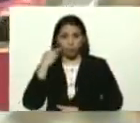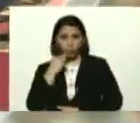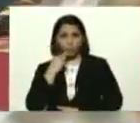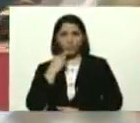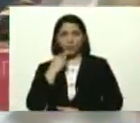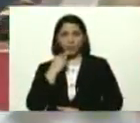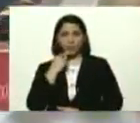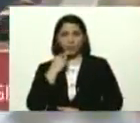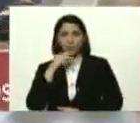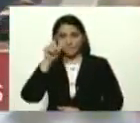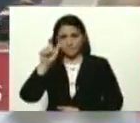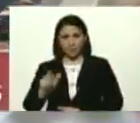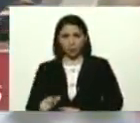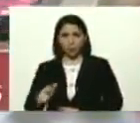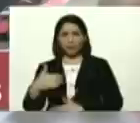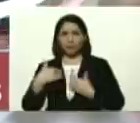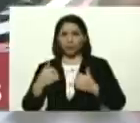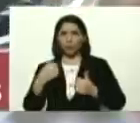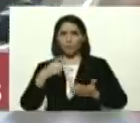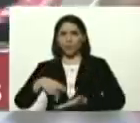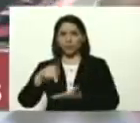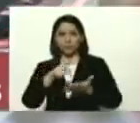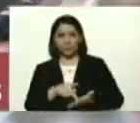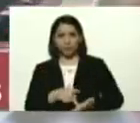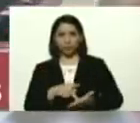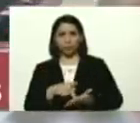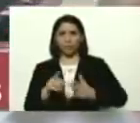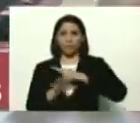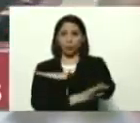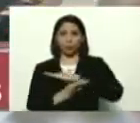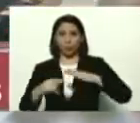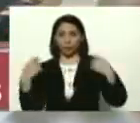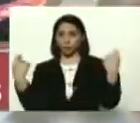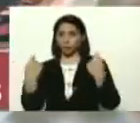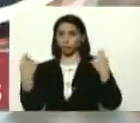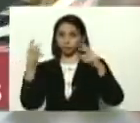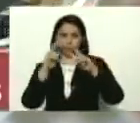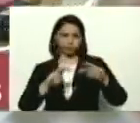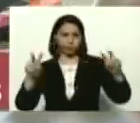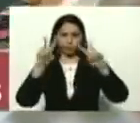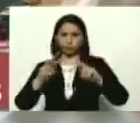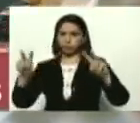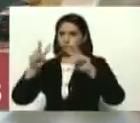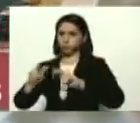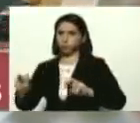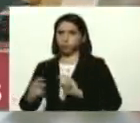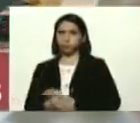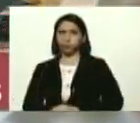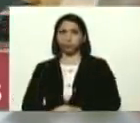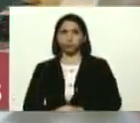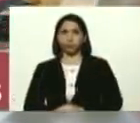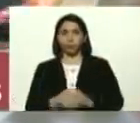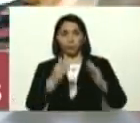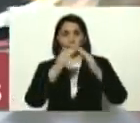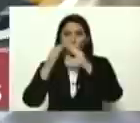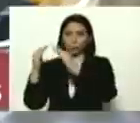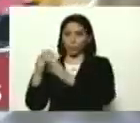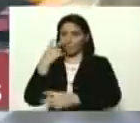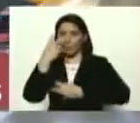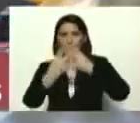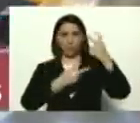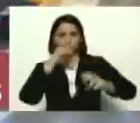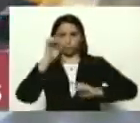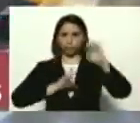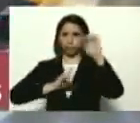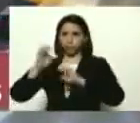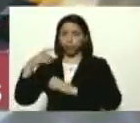Es del personal de salud que está participando en las jornadas de despistaje masivo del casa por casa. Estos